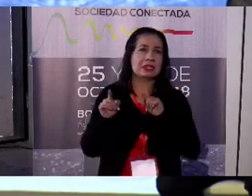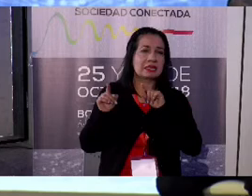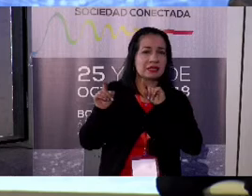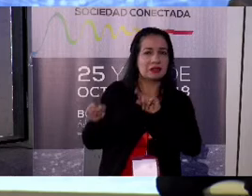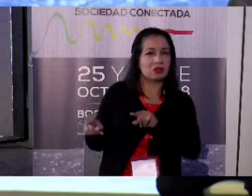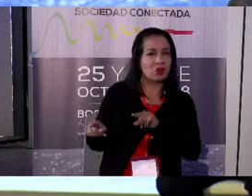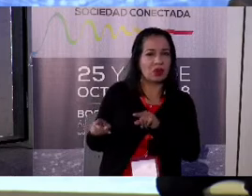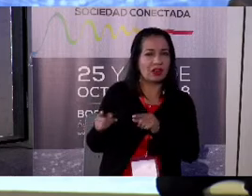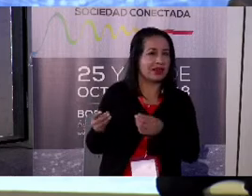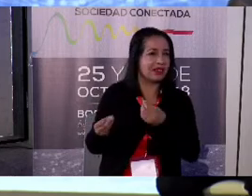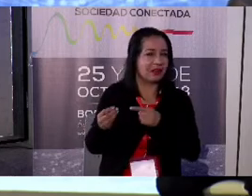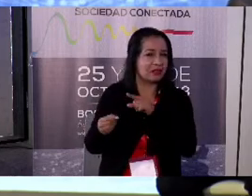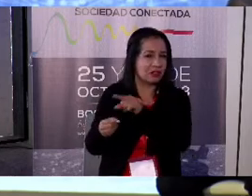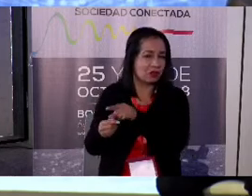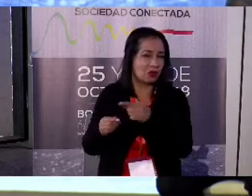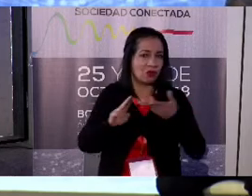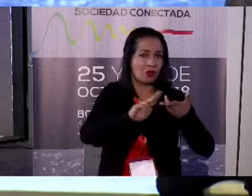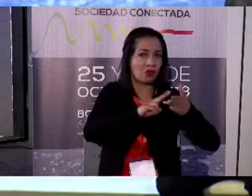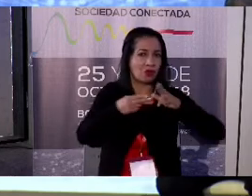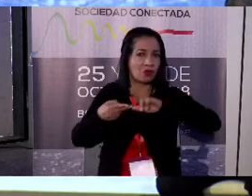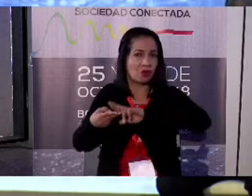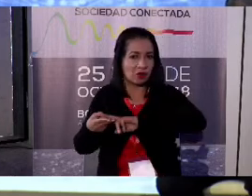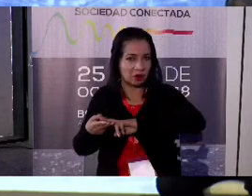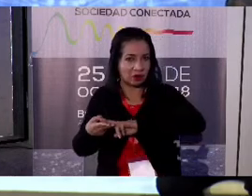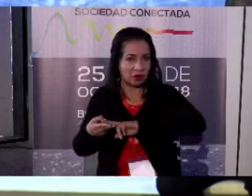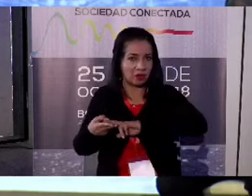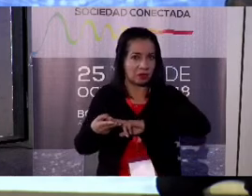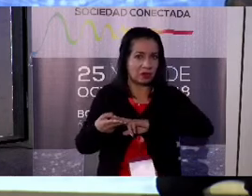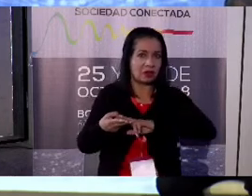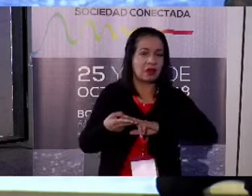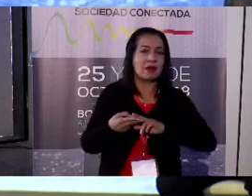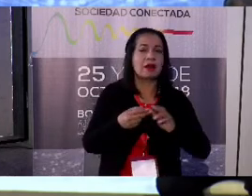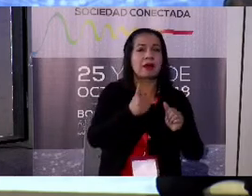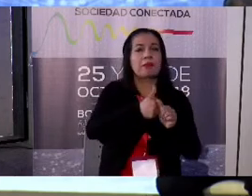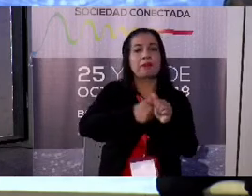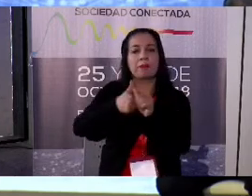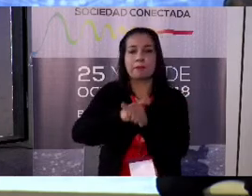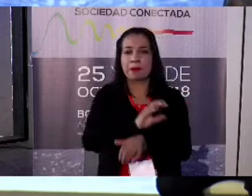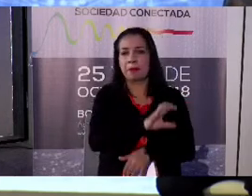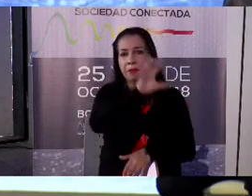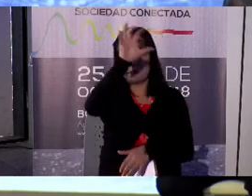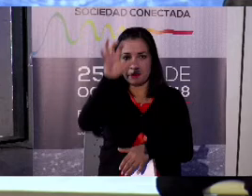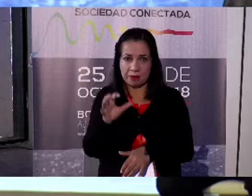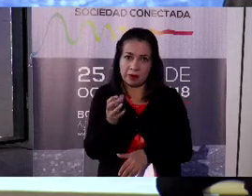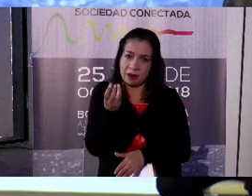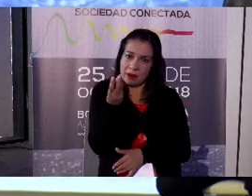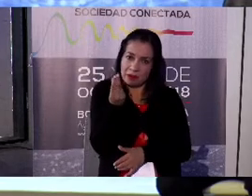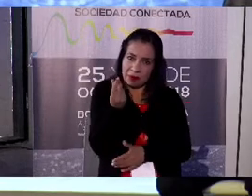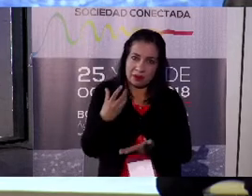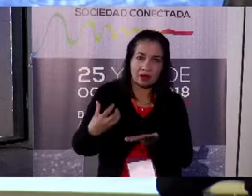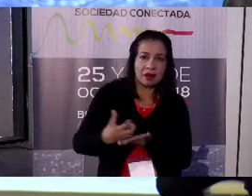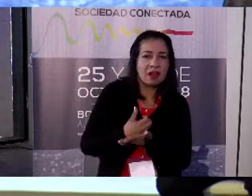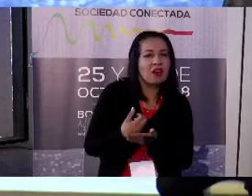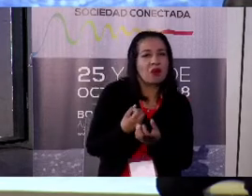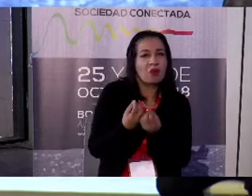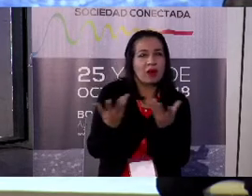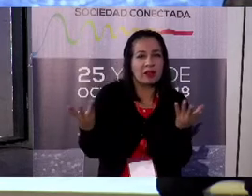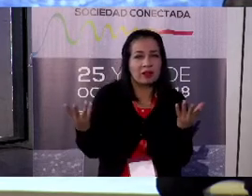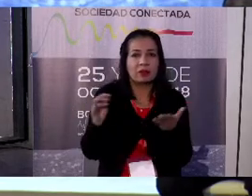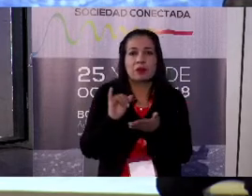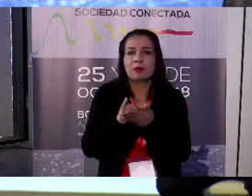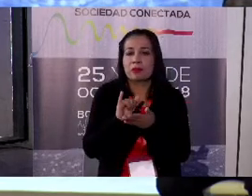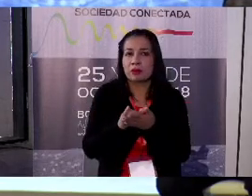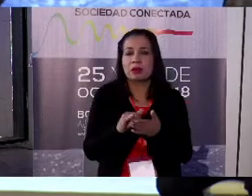está muy correlacionado con el pib Per capita de los países si ustedes ponen el pib Per capita de los países ahí van a ver que